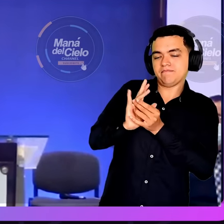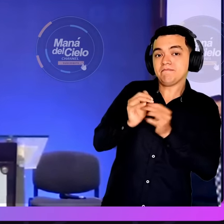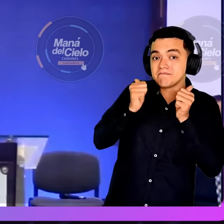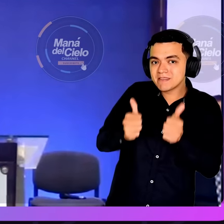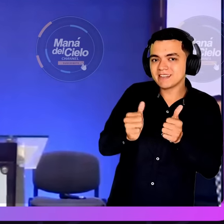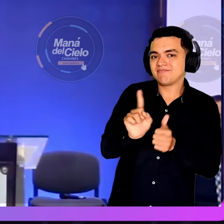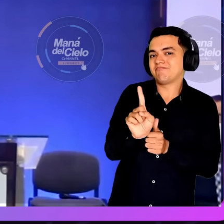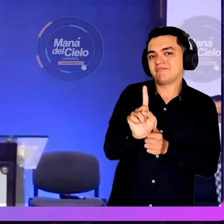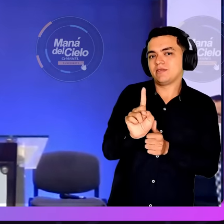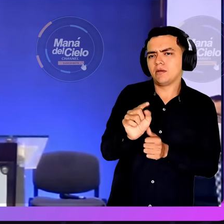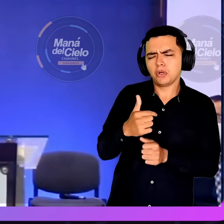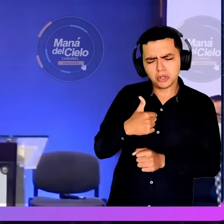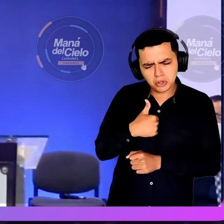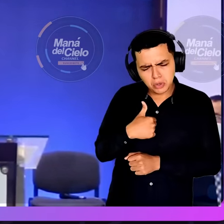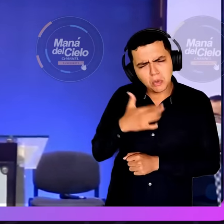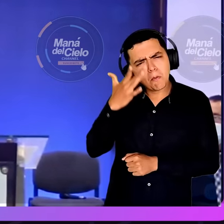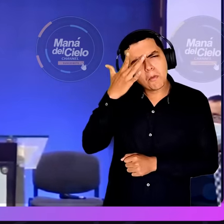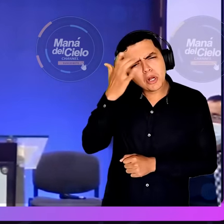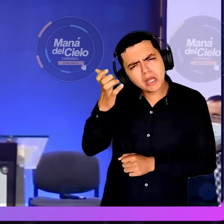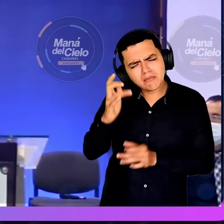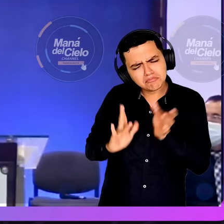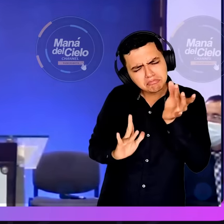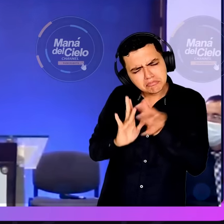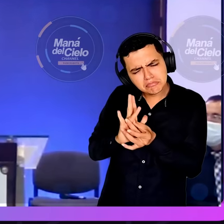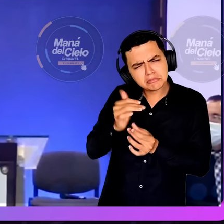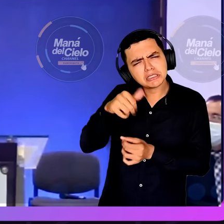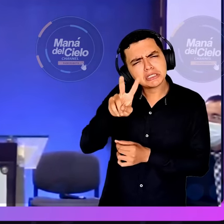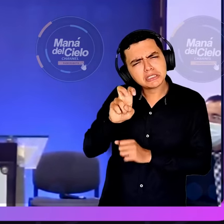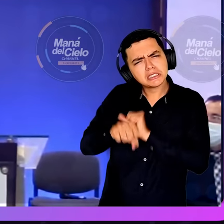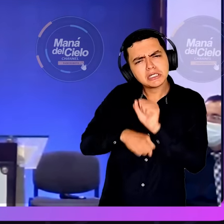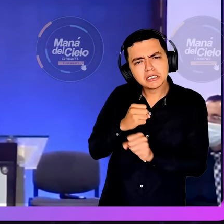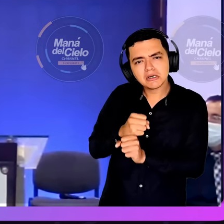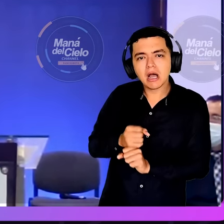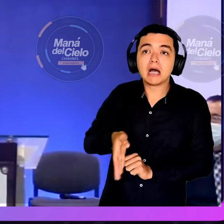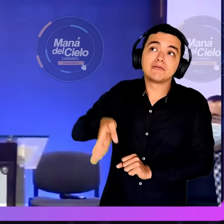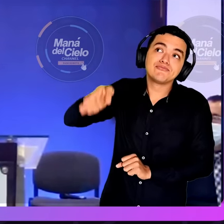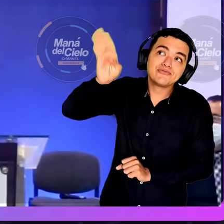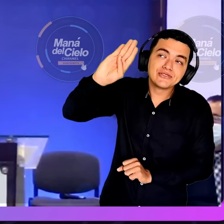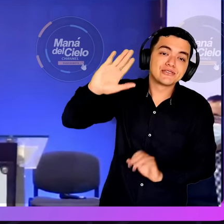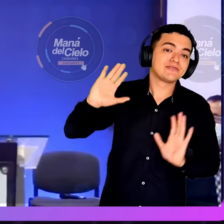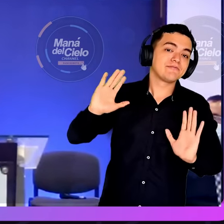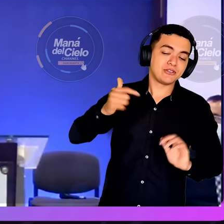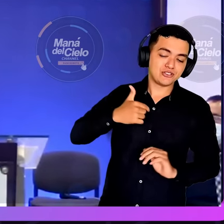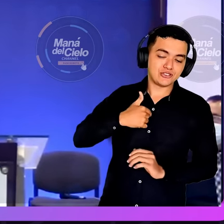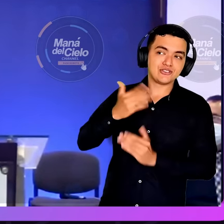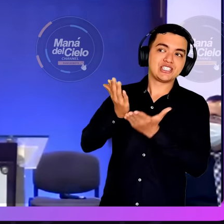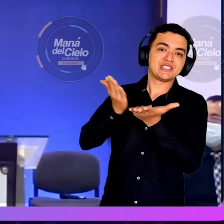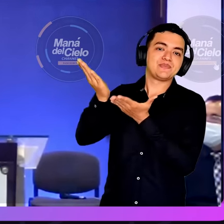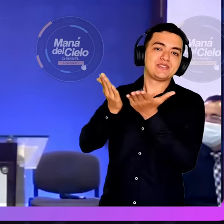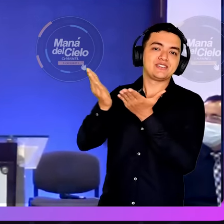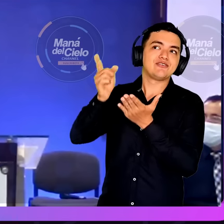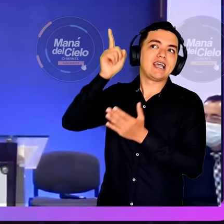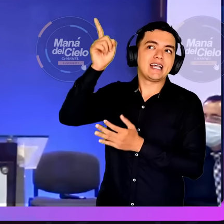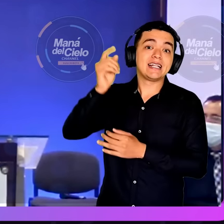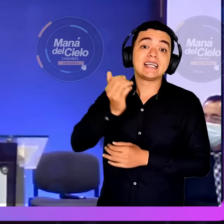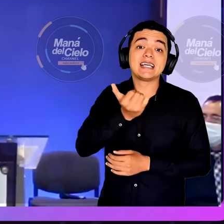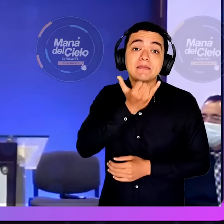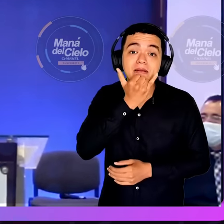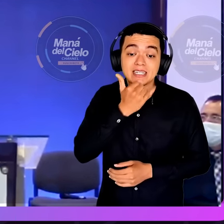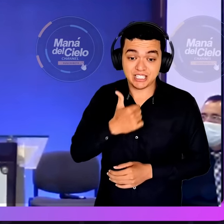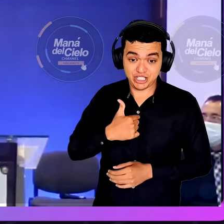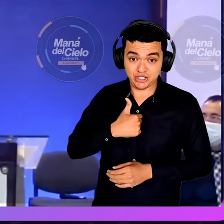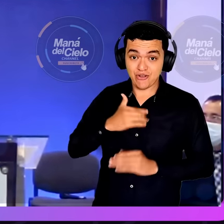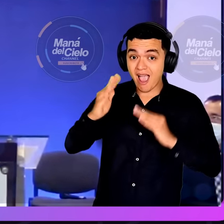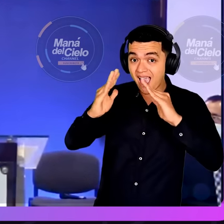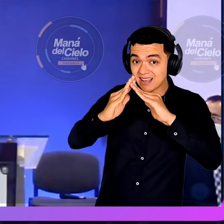formación. Imagínense, mi papá un borracho. Todo lo que yo vi en mi casa en mi niño fue borracheras, fue gritos, fue